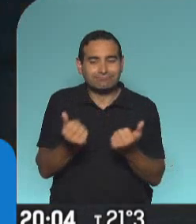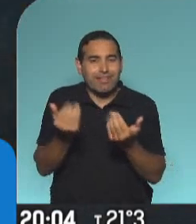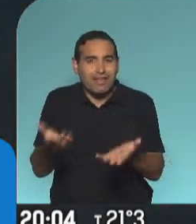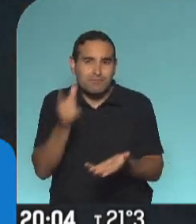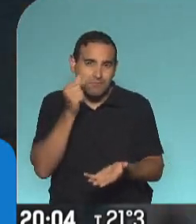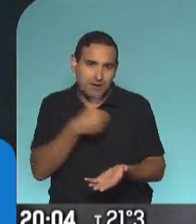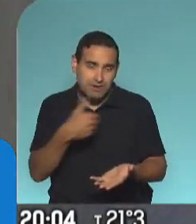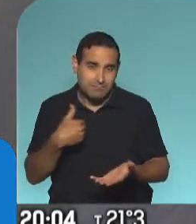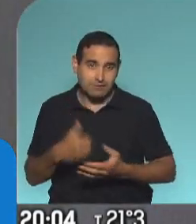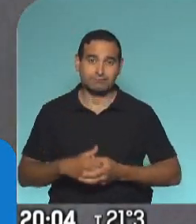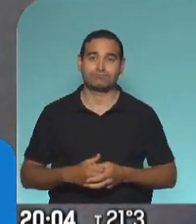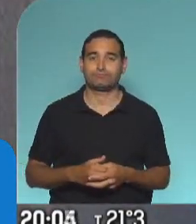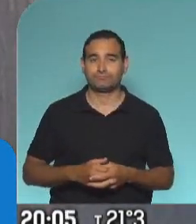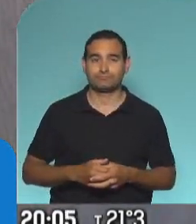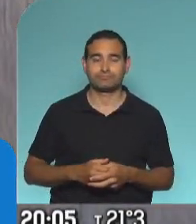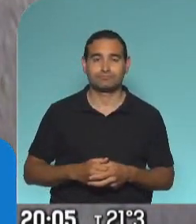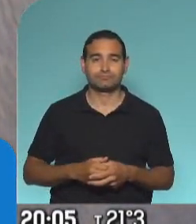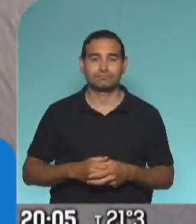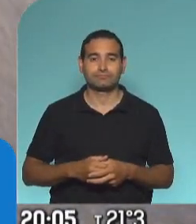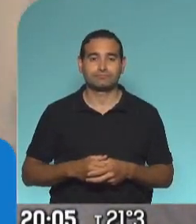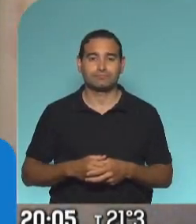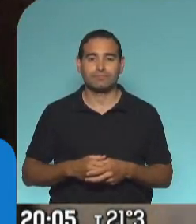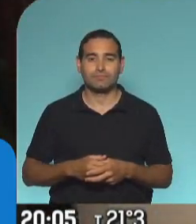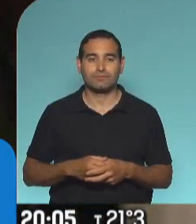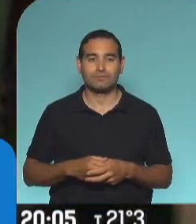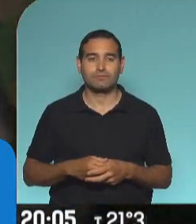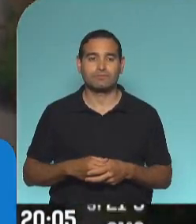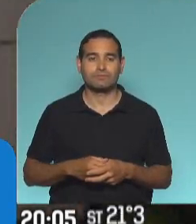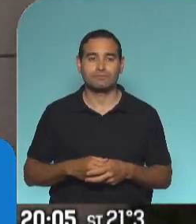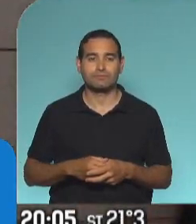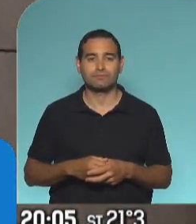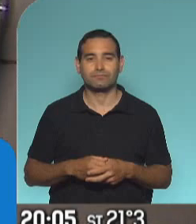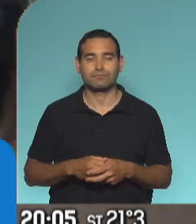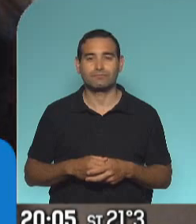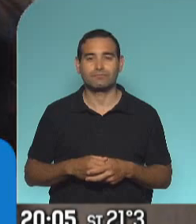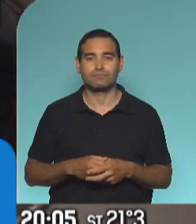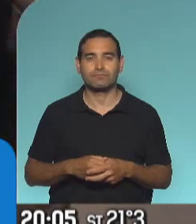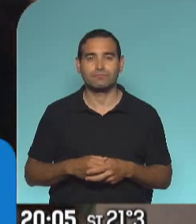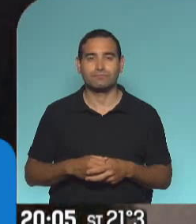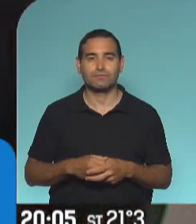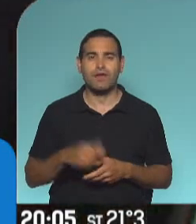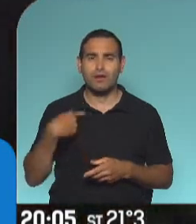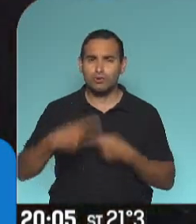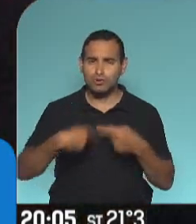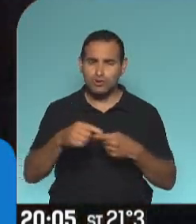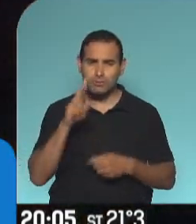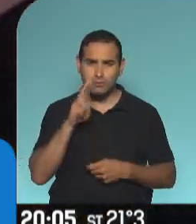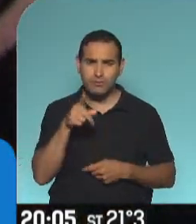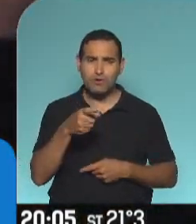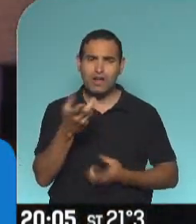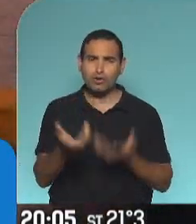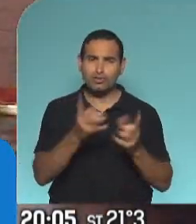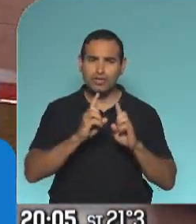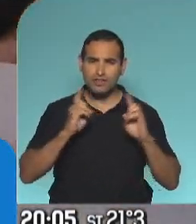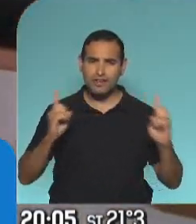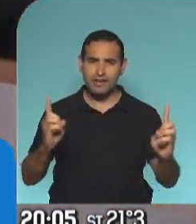Para argentinos es una revolución, ¿no? Y para argentinos sí, yo digo siempre que Dios es hincha argentino. Ahora seguimos, pero estamos entrando en la cocina, Alberto.